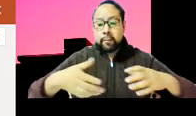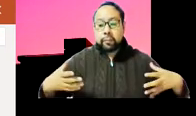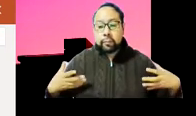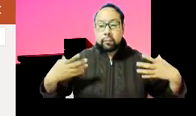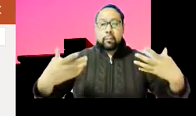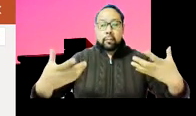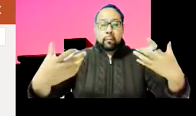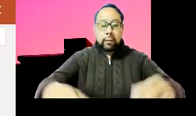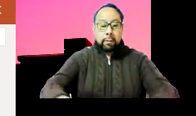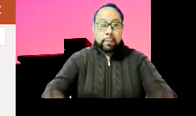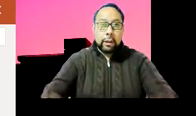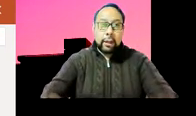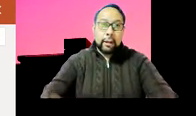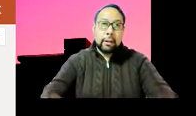de